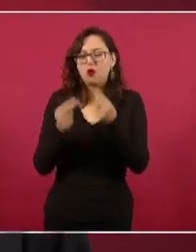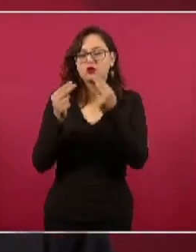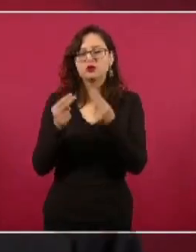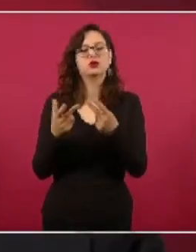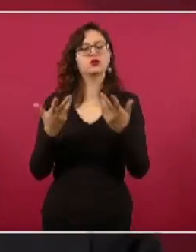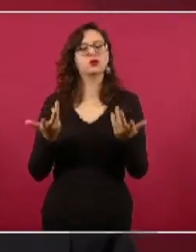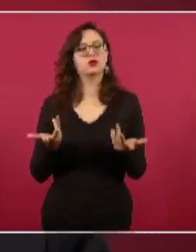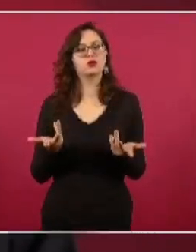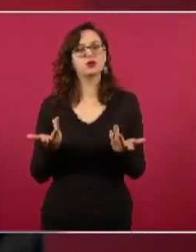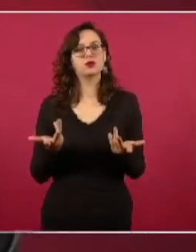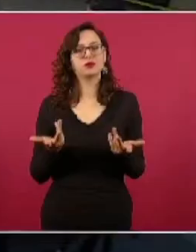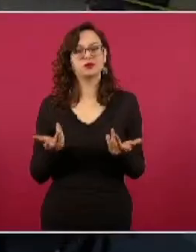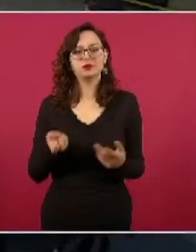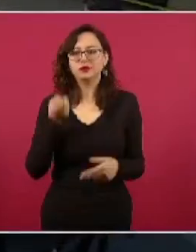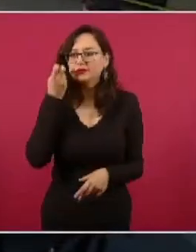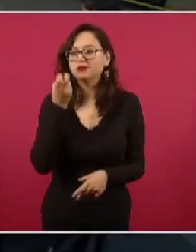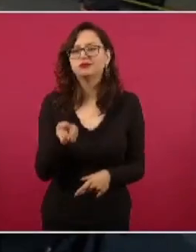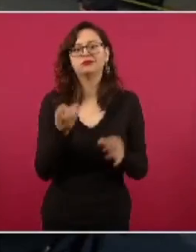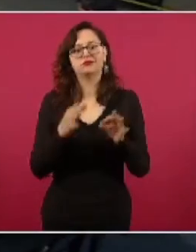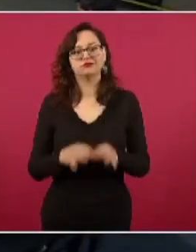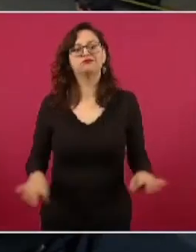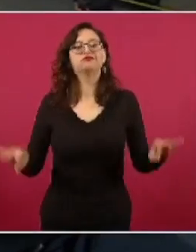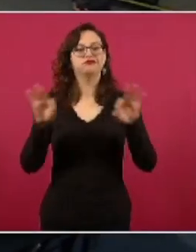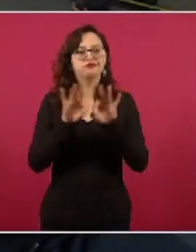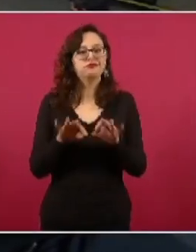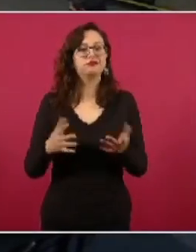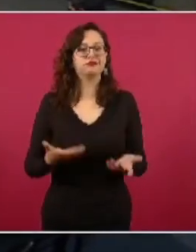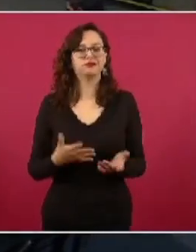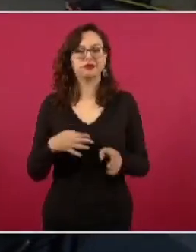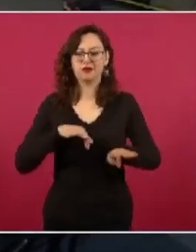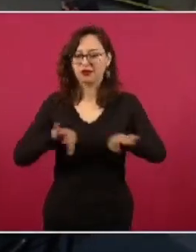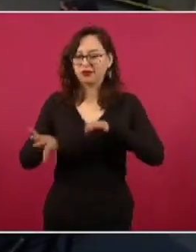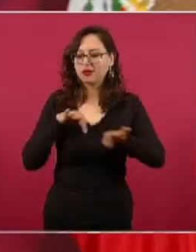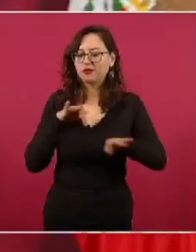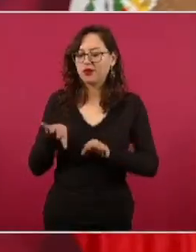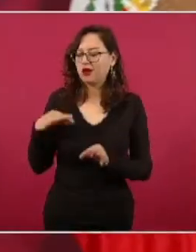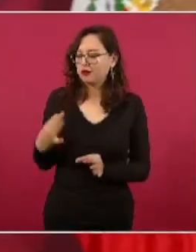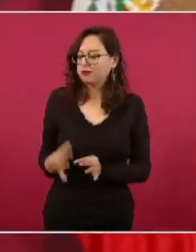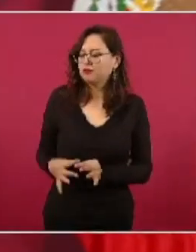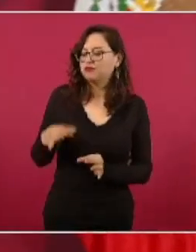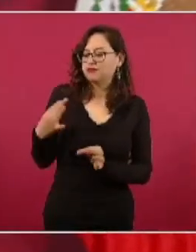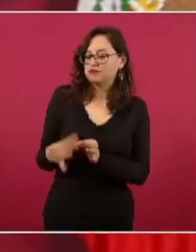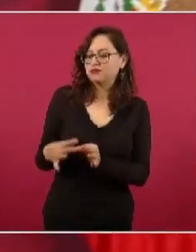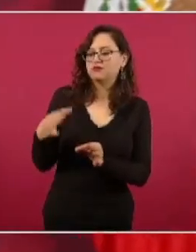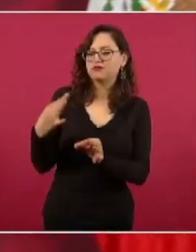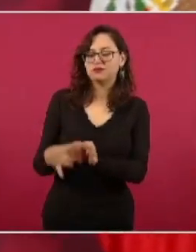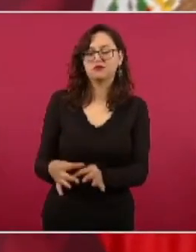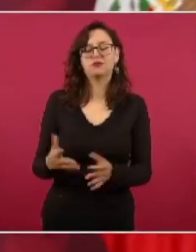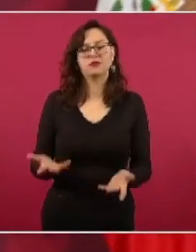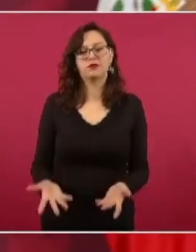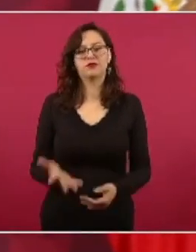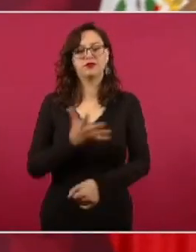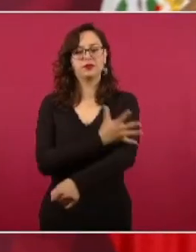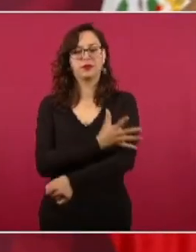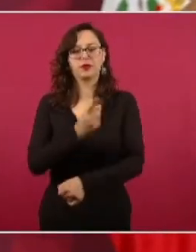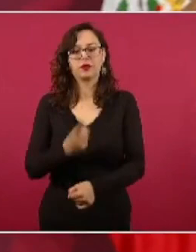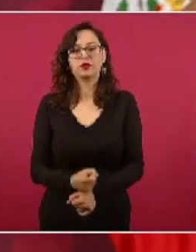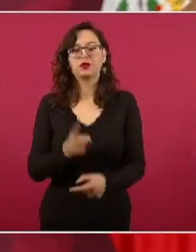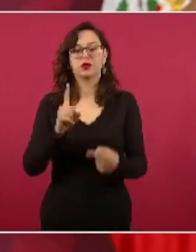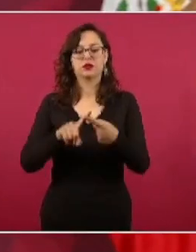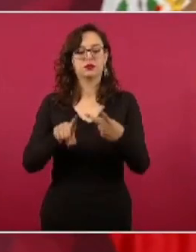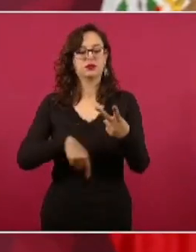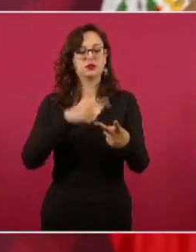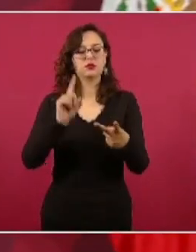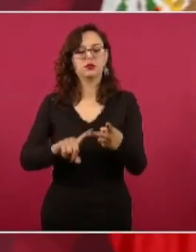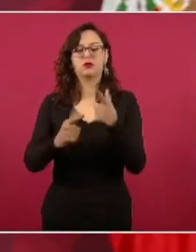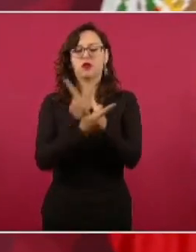Entonces, ese es el camino, el de la honestidad, el de garantizar las libertades,